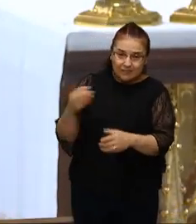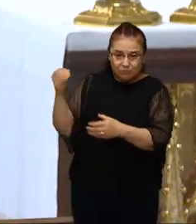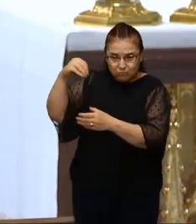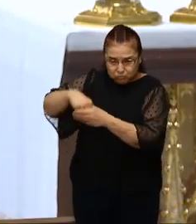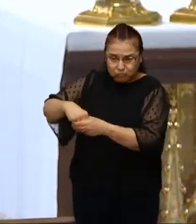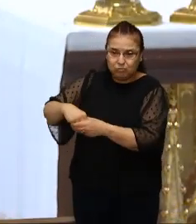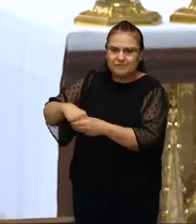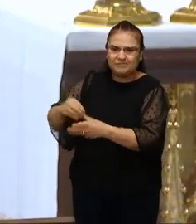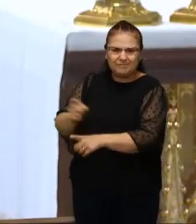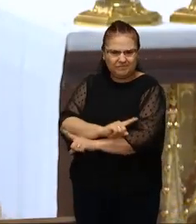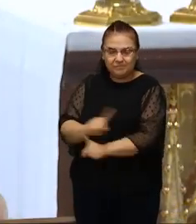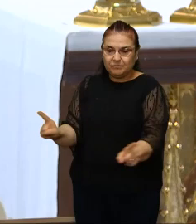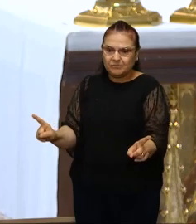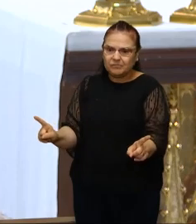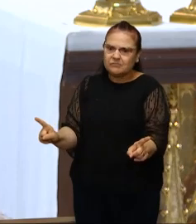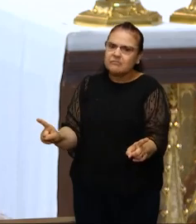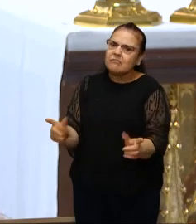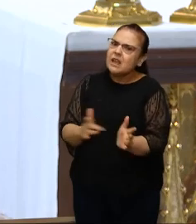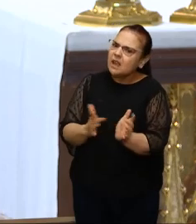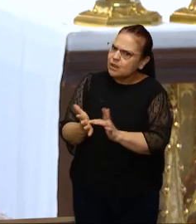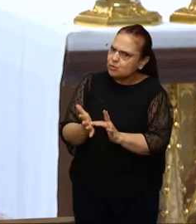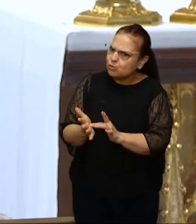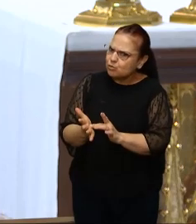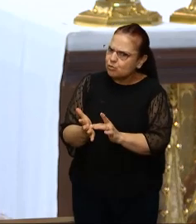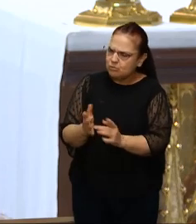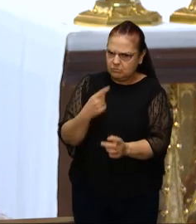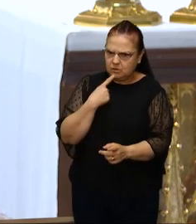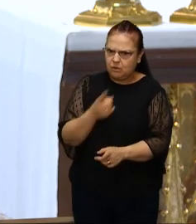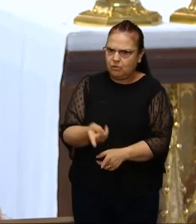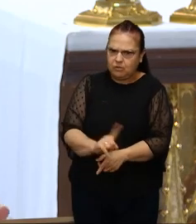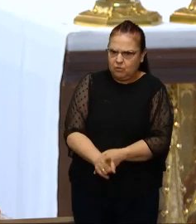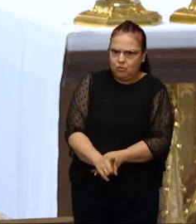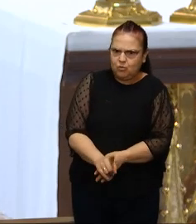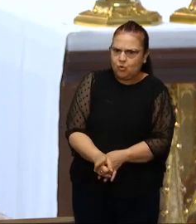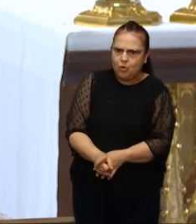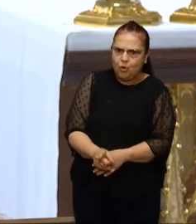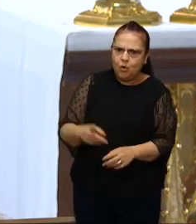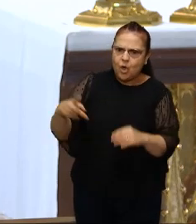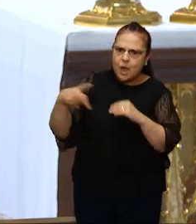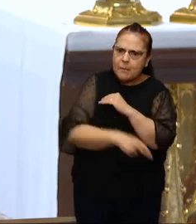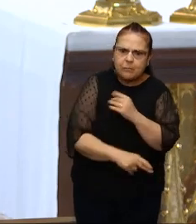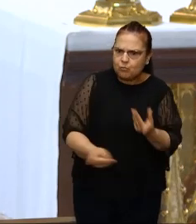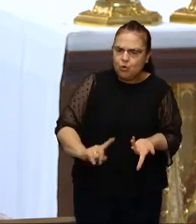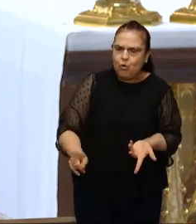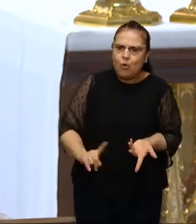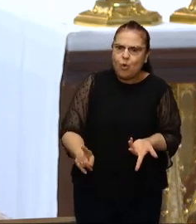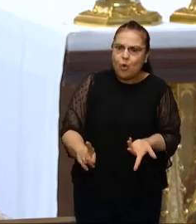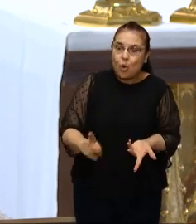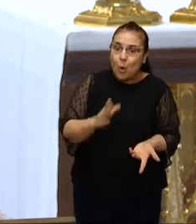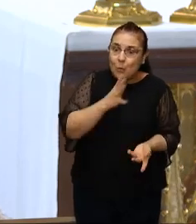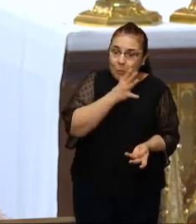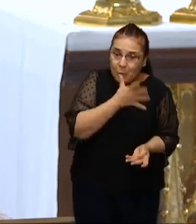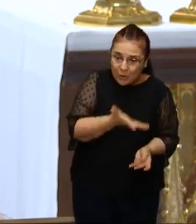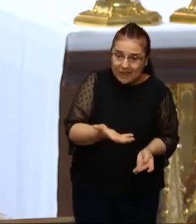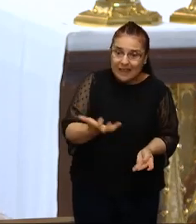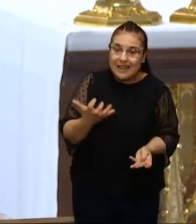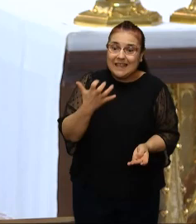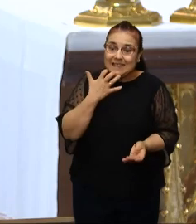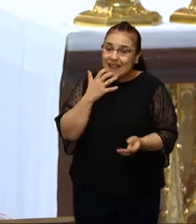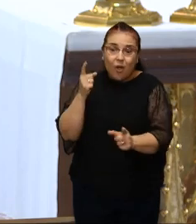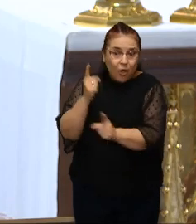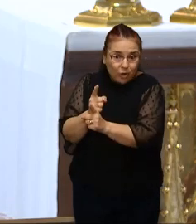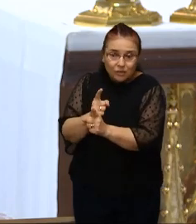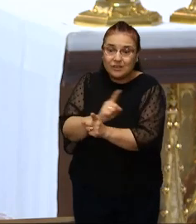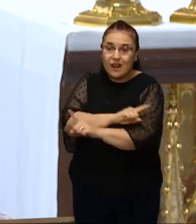nuestros. Y Jesús les corrige. Dice: no se lo impidáis, porque el que no está contra